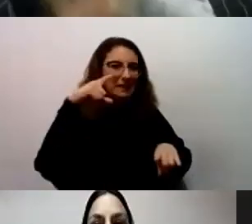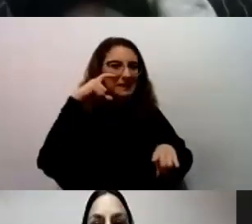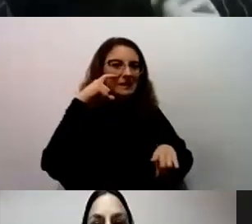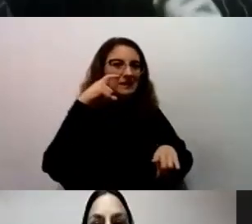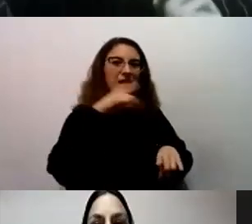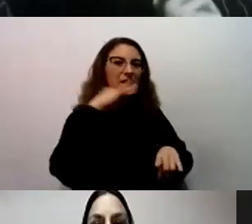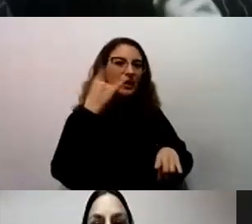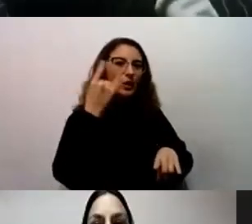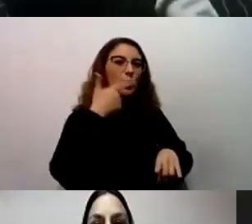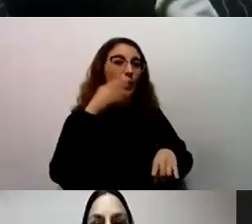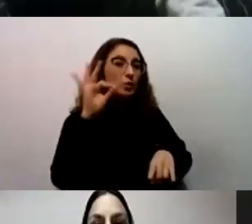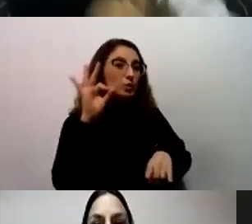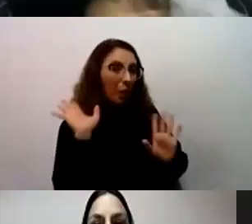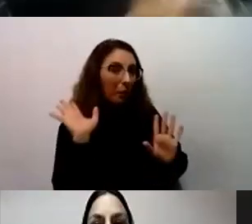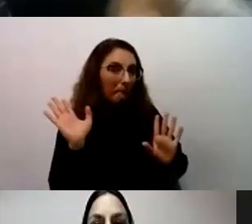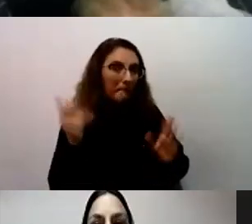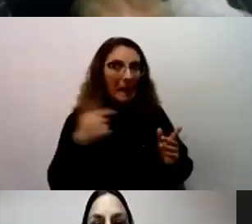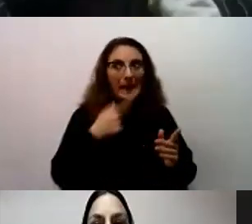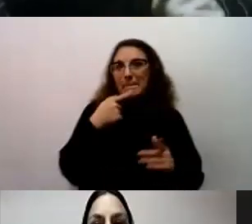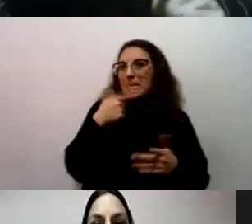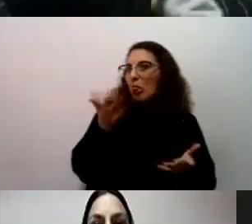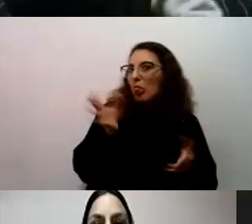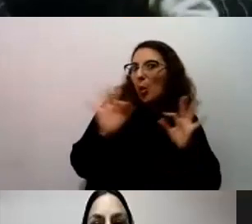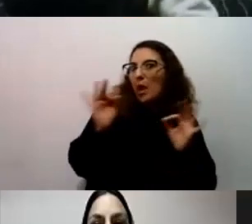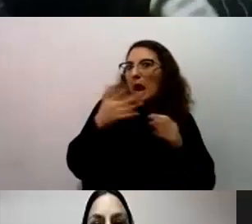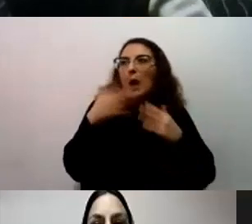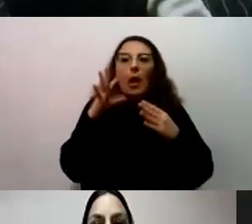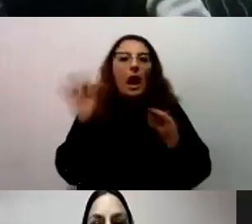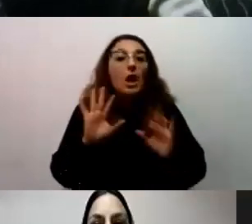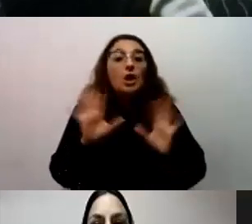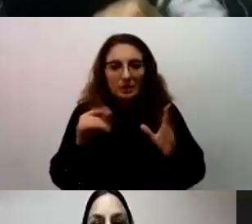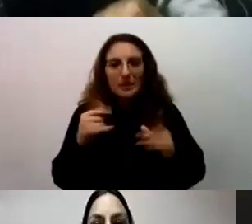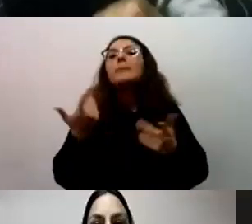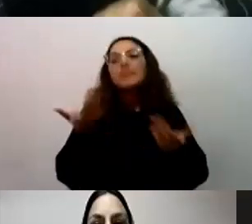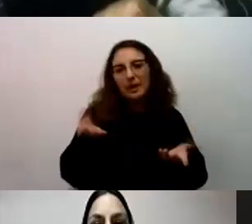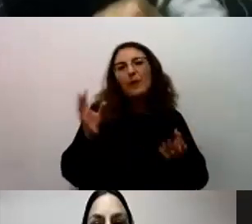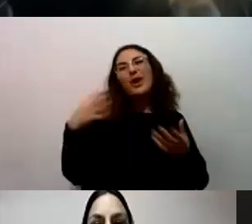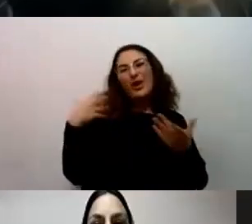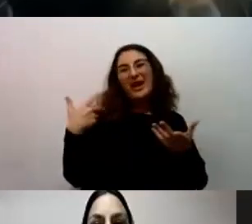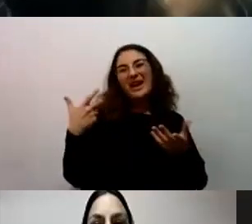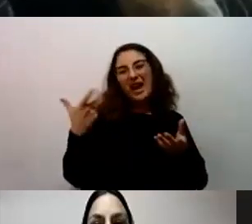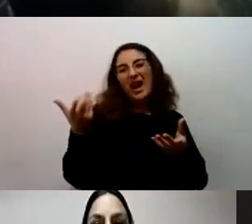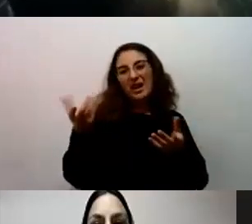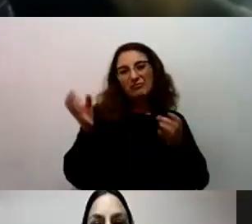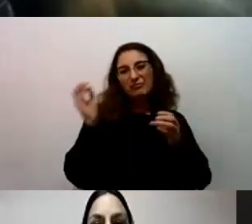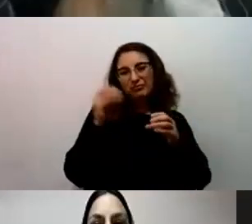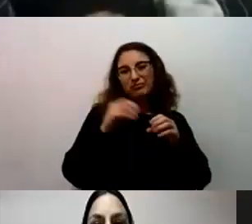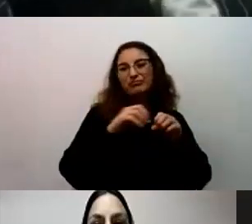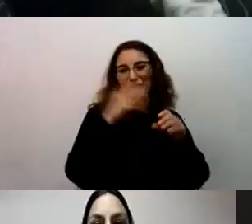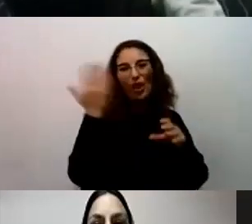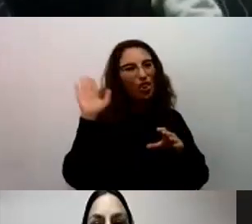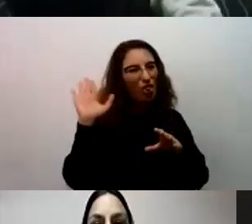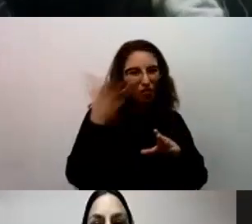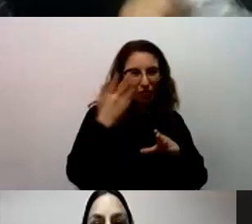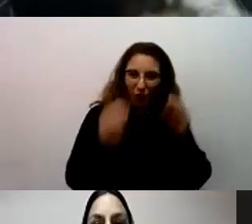o una aseveración. Pero bueno, generalmente todo el material que proveen los disertantes se van cargando desde la